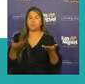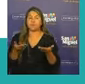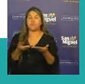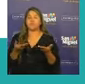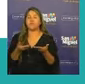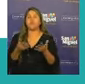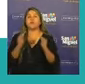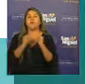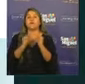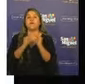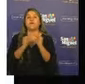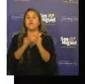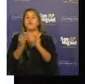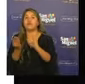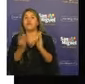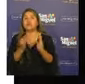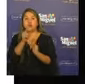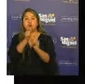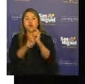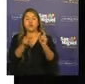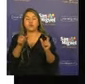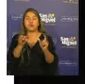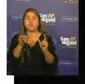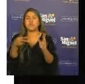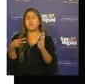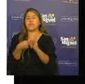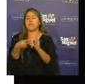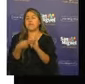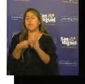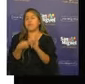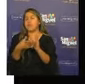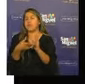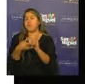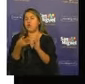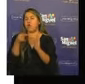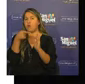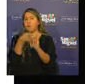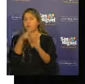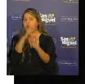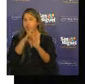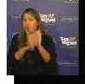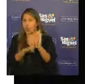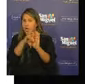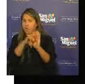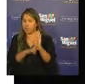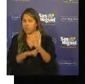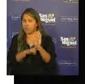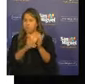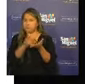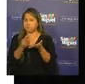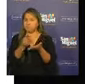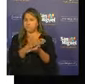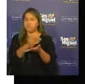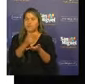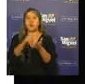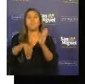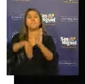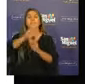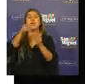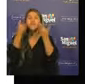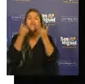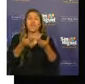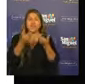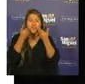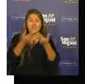hacia las vecinas y los vecinos. Si dividimos un poco estos programas, el programa que más beneficiarios